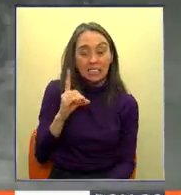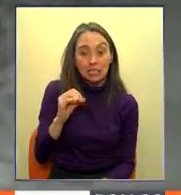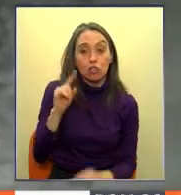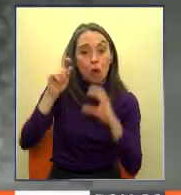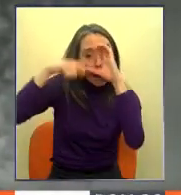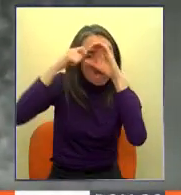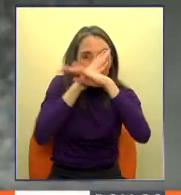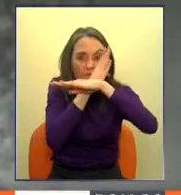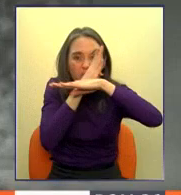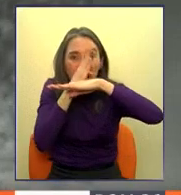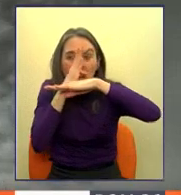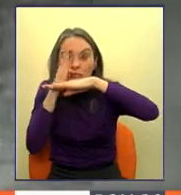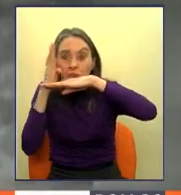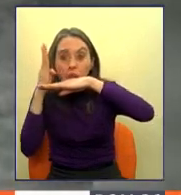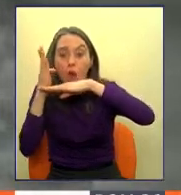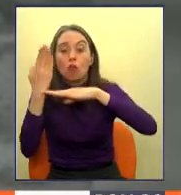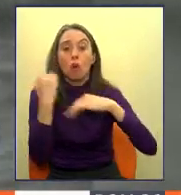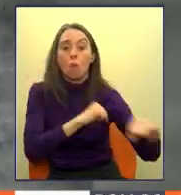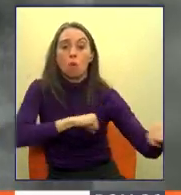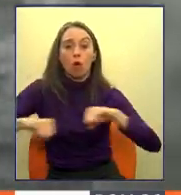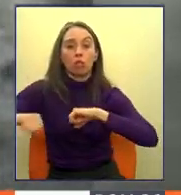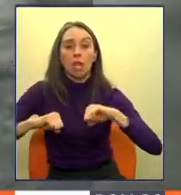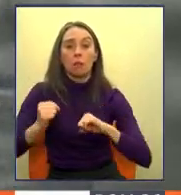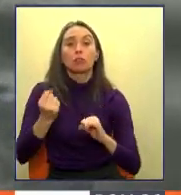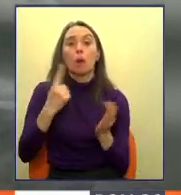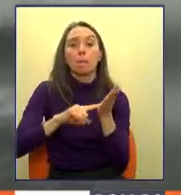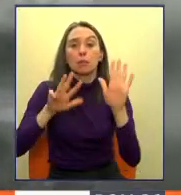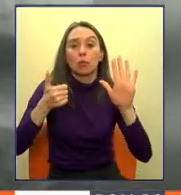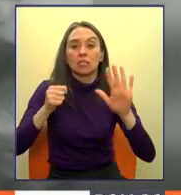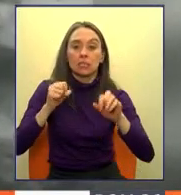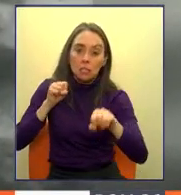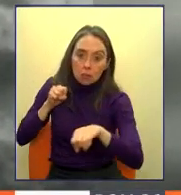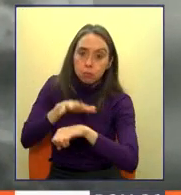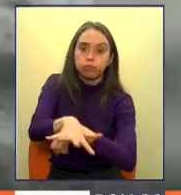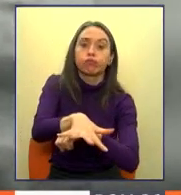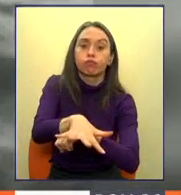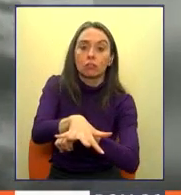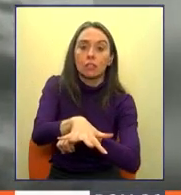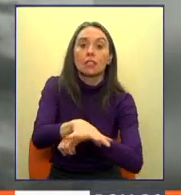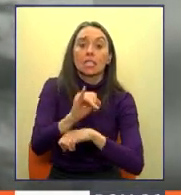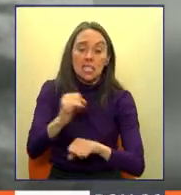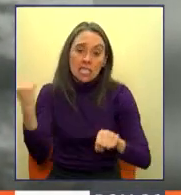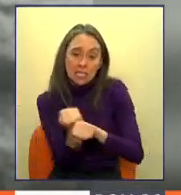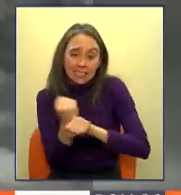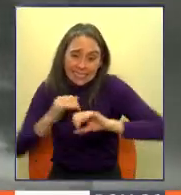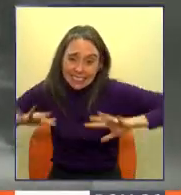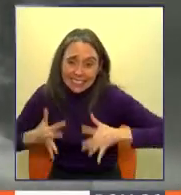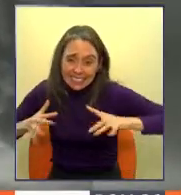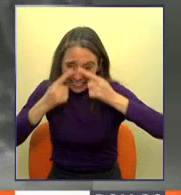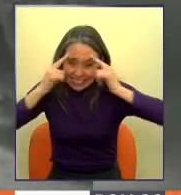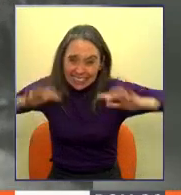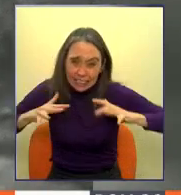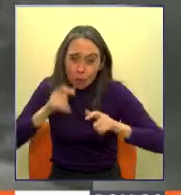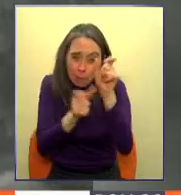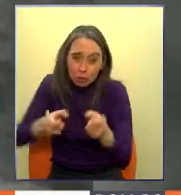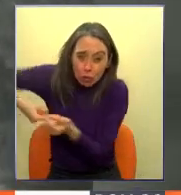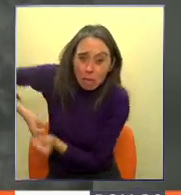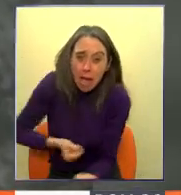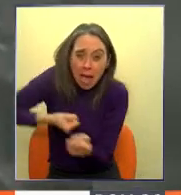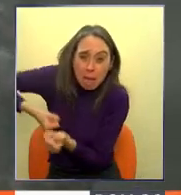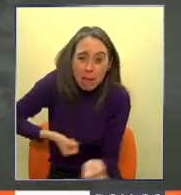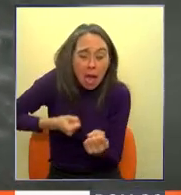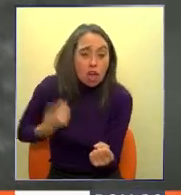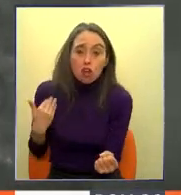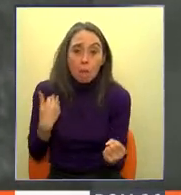las consecuencias del terremoto de 1960 y sobre todo del tesón, demostrado por todos quienes decidieron